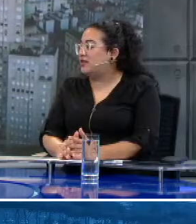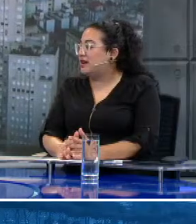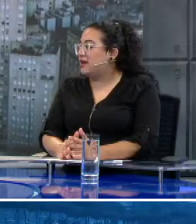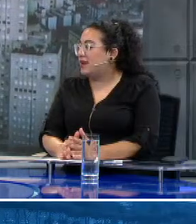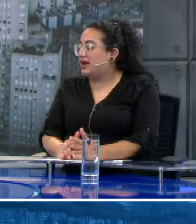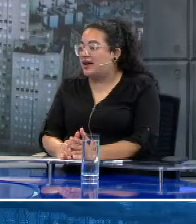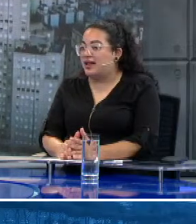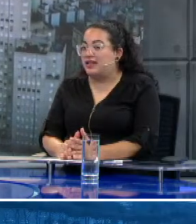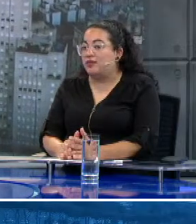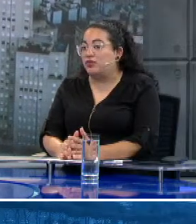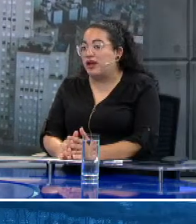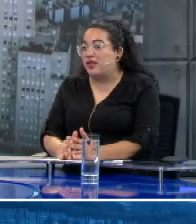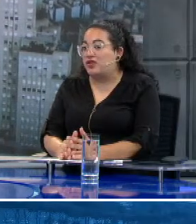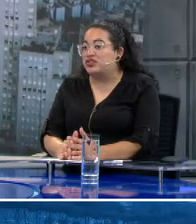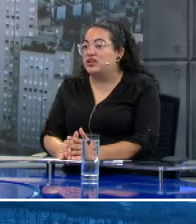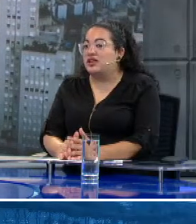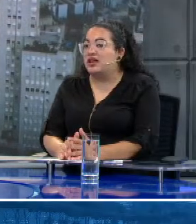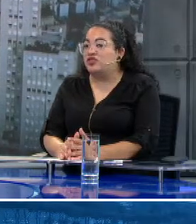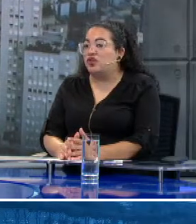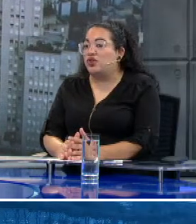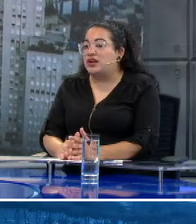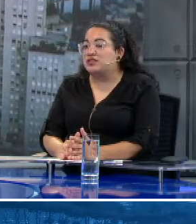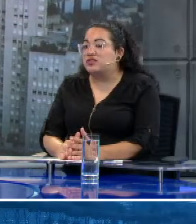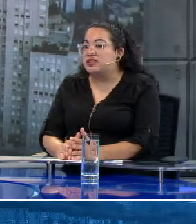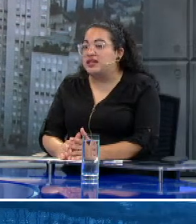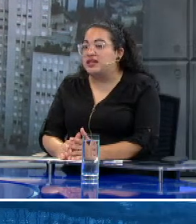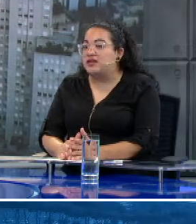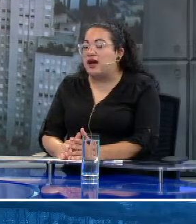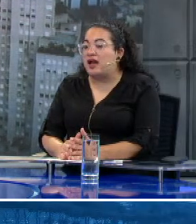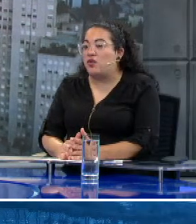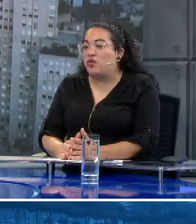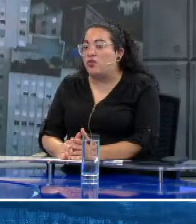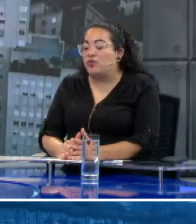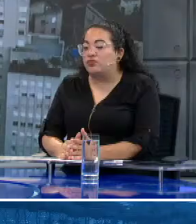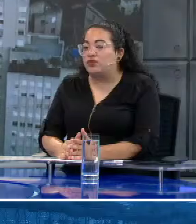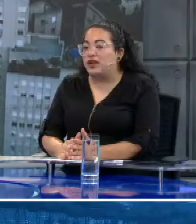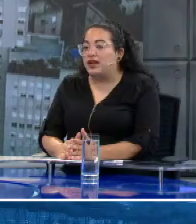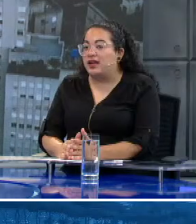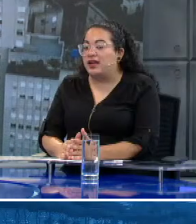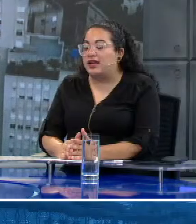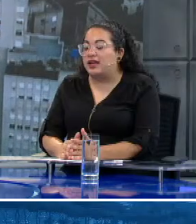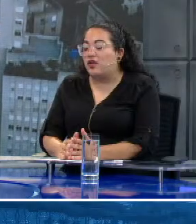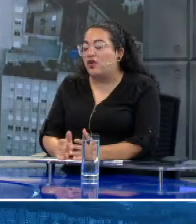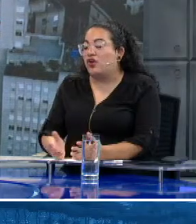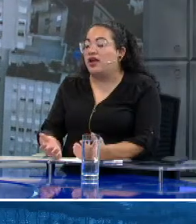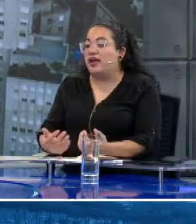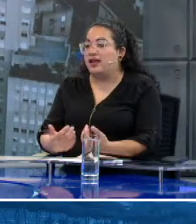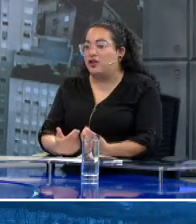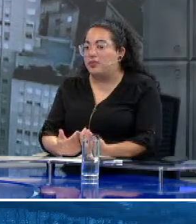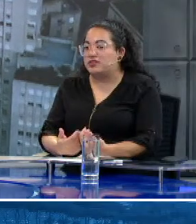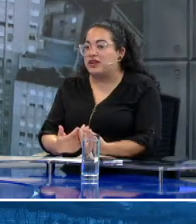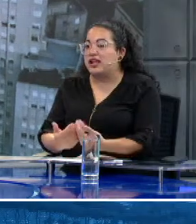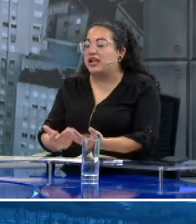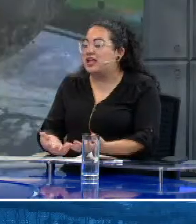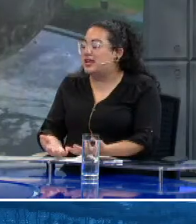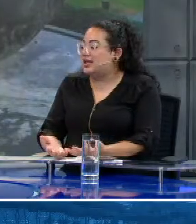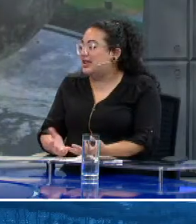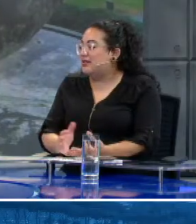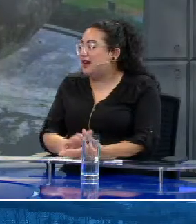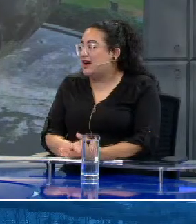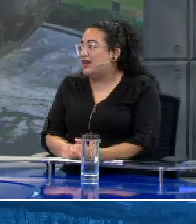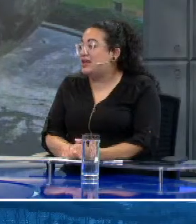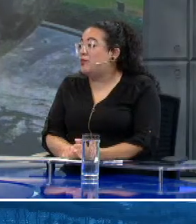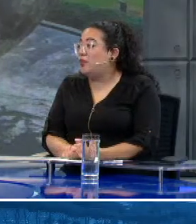por esta Cámara de Diputados. En todo caso, si algún legislador en lo personal